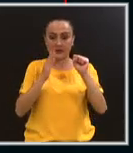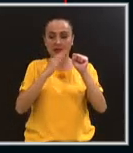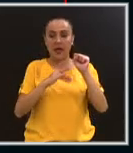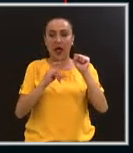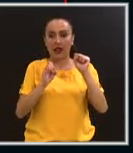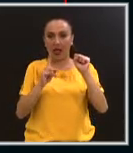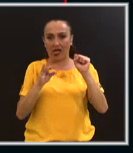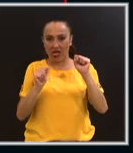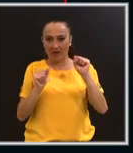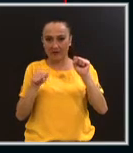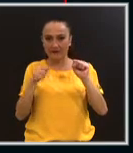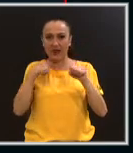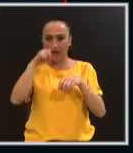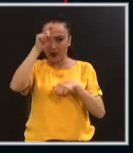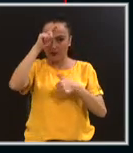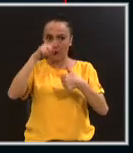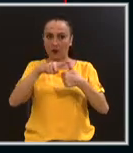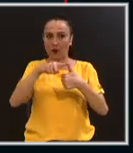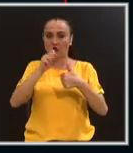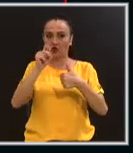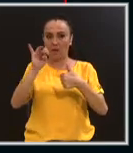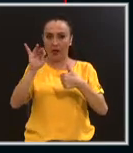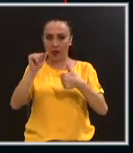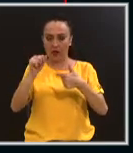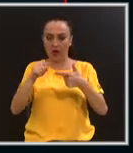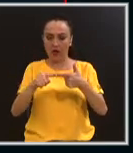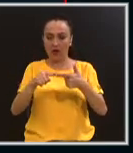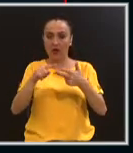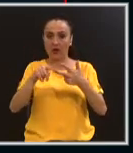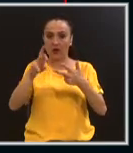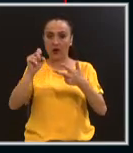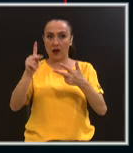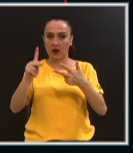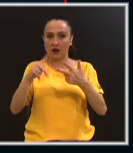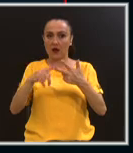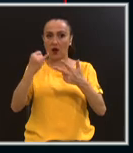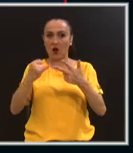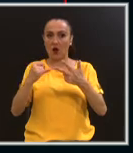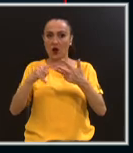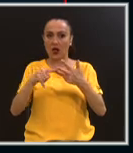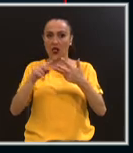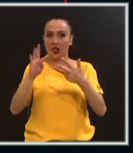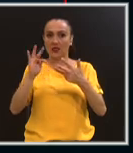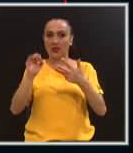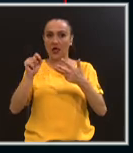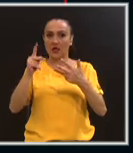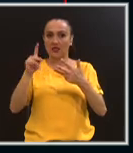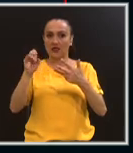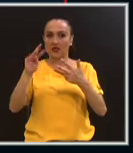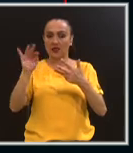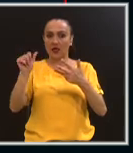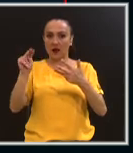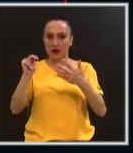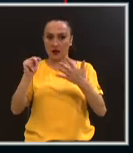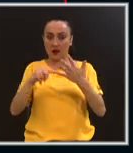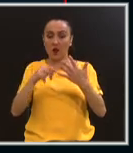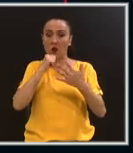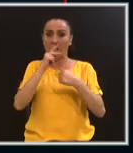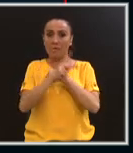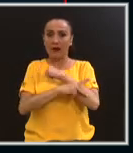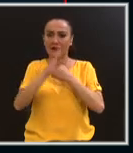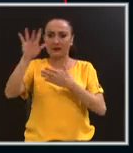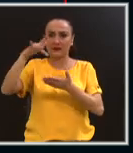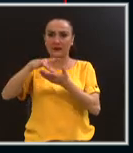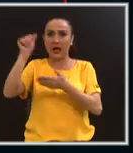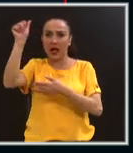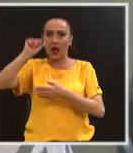procedentes de Egipto de somalia de Irak y ahora este último de tajikistán un país que se ubica